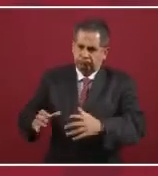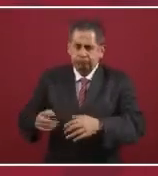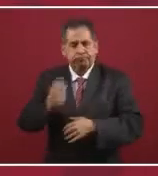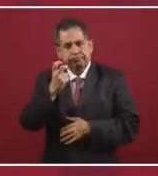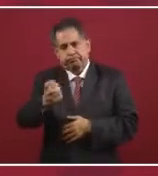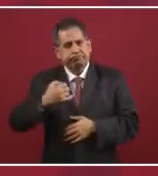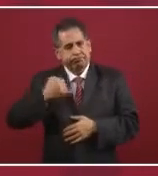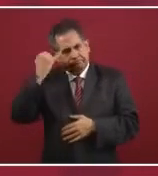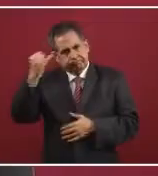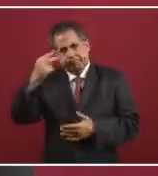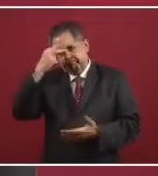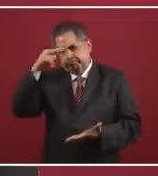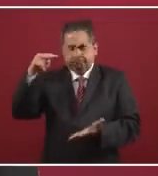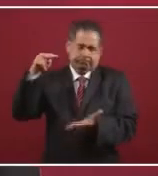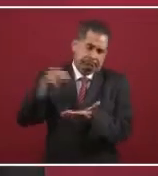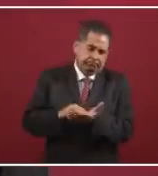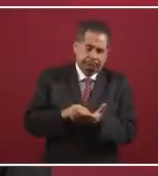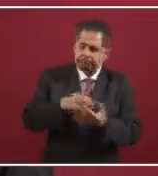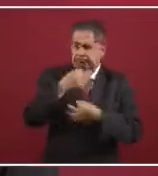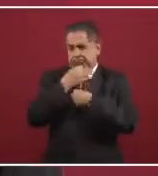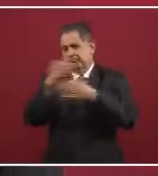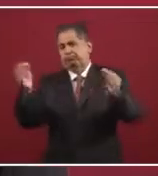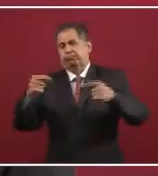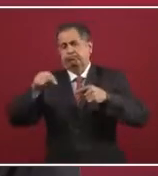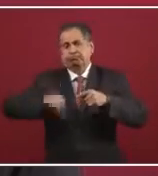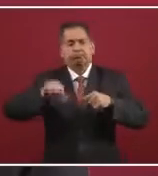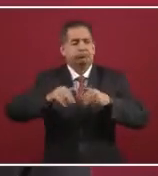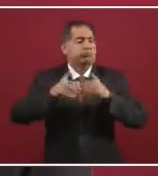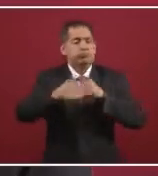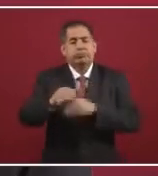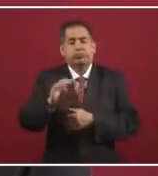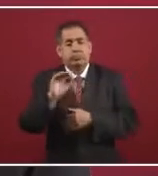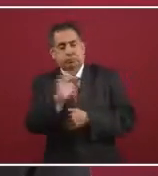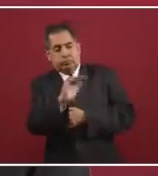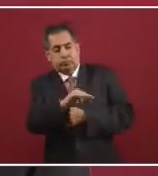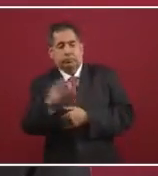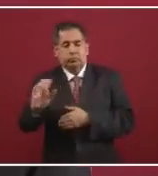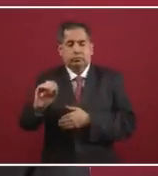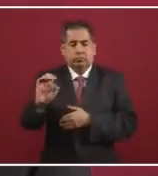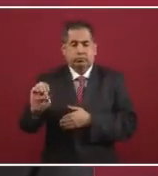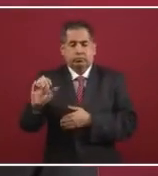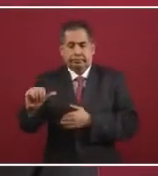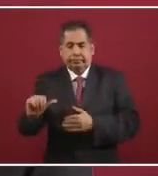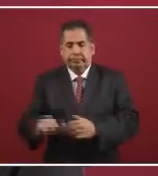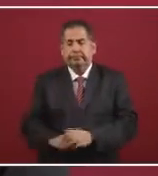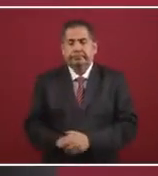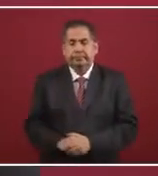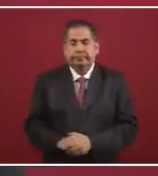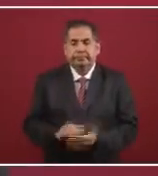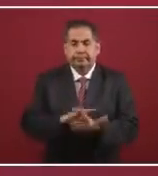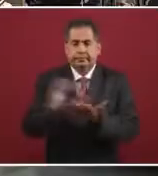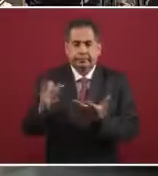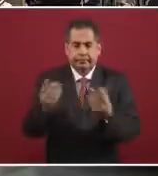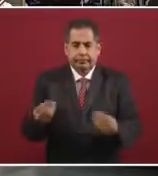México y es la que daremos a conocer hoy también en la Organización de Estados Americanos. Muchas gracias.